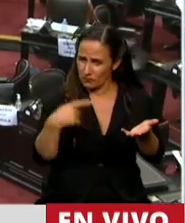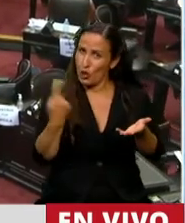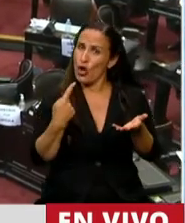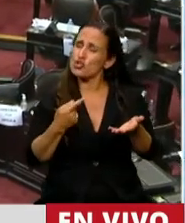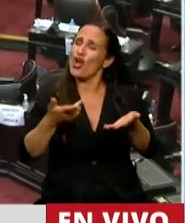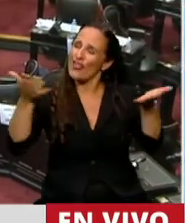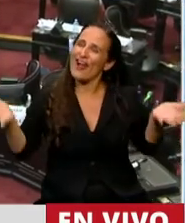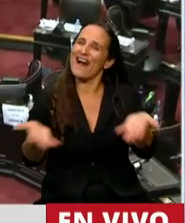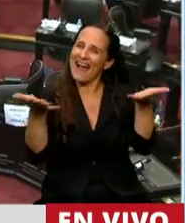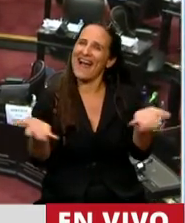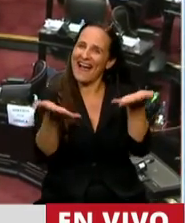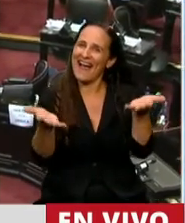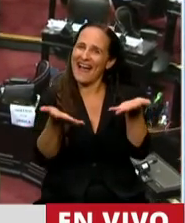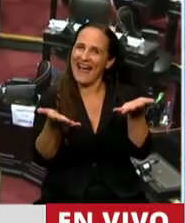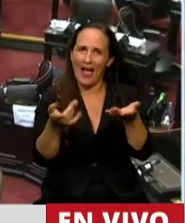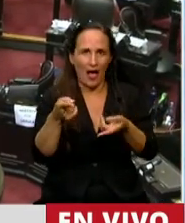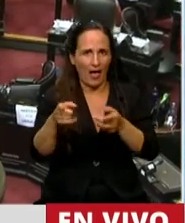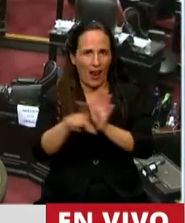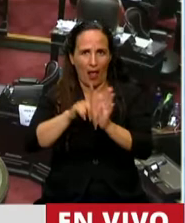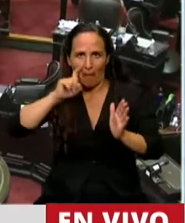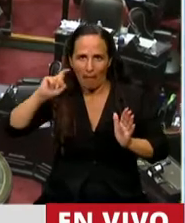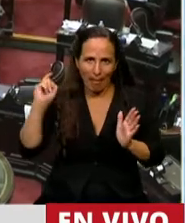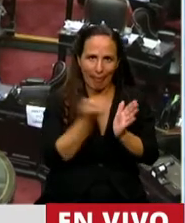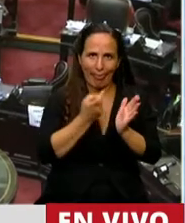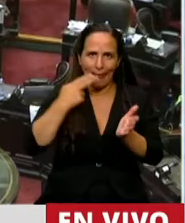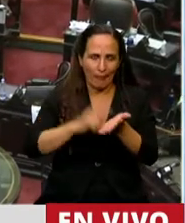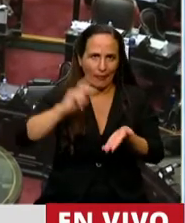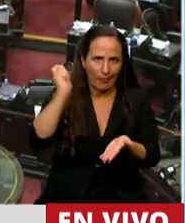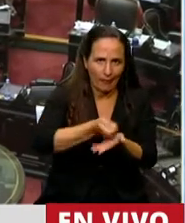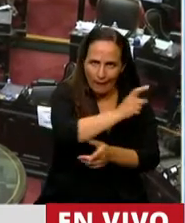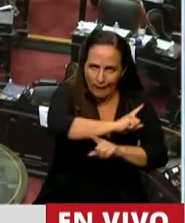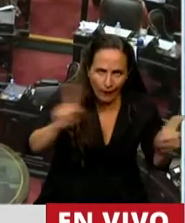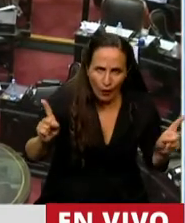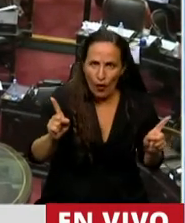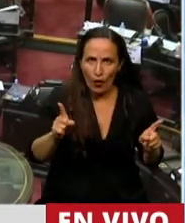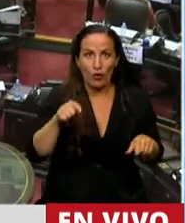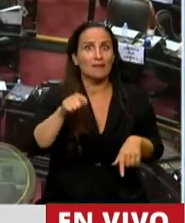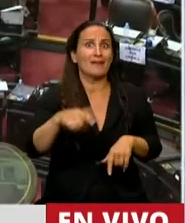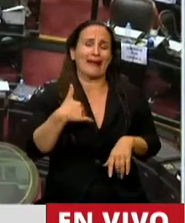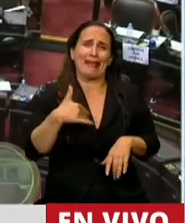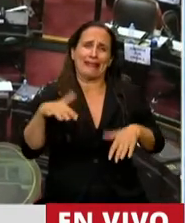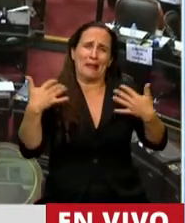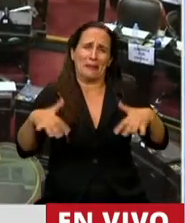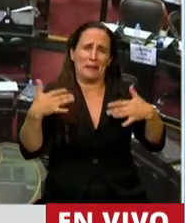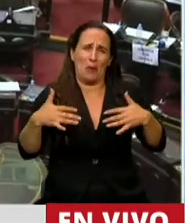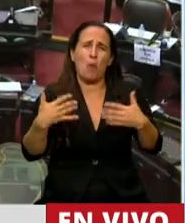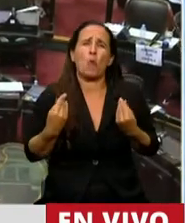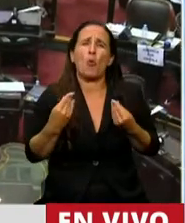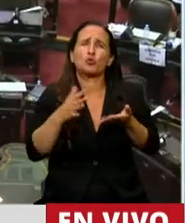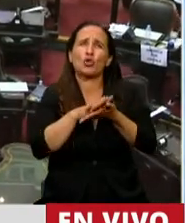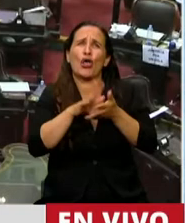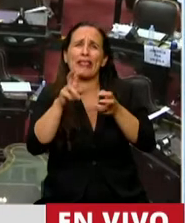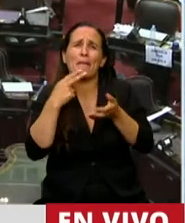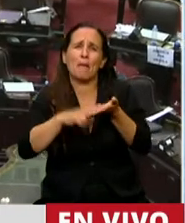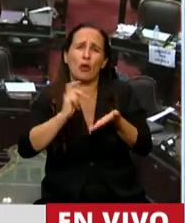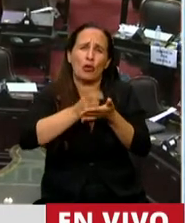incentivando la inconducta fiscal que ya es alta en nuestro país. Estamos